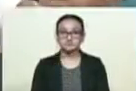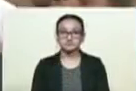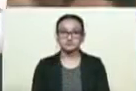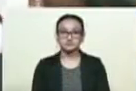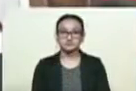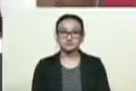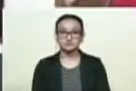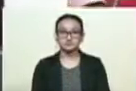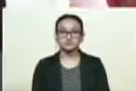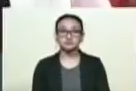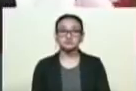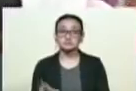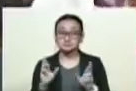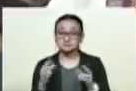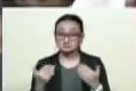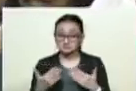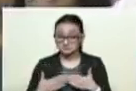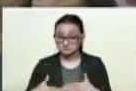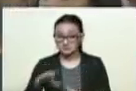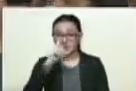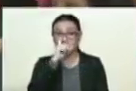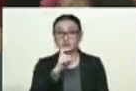Y